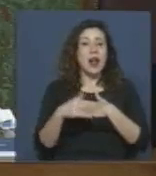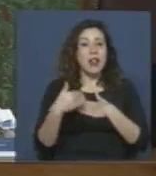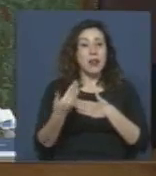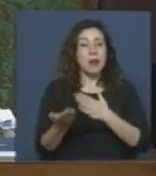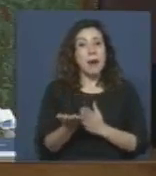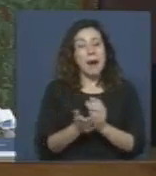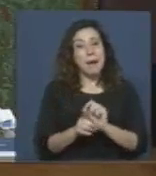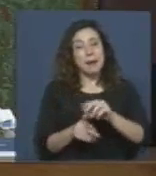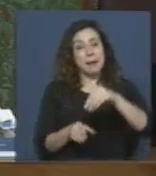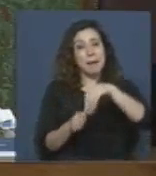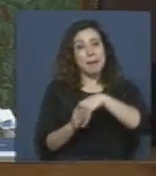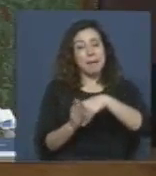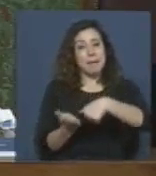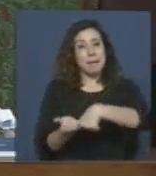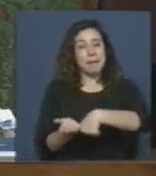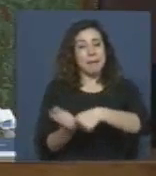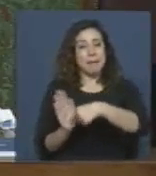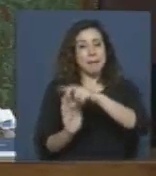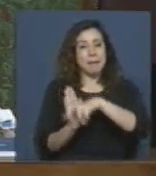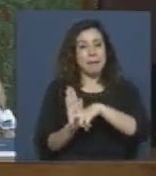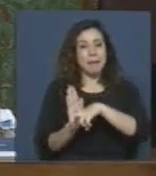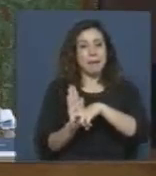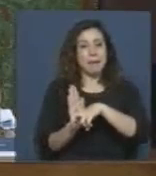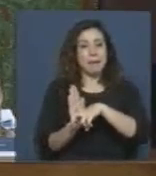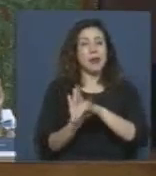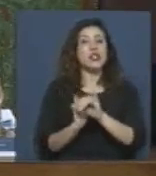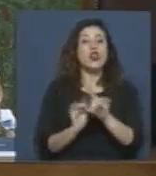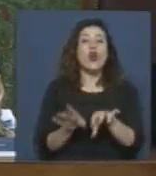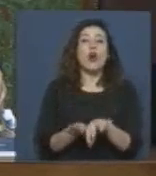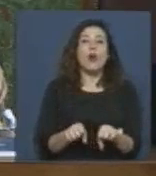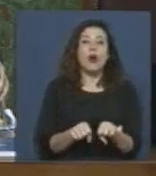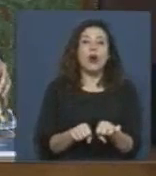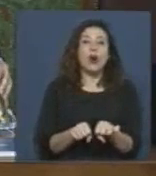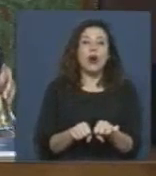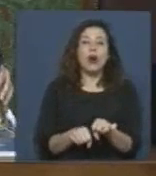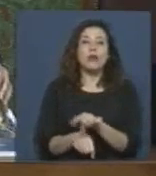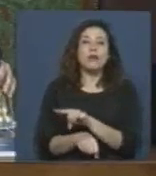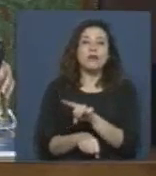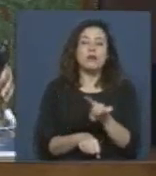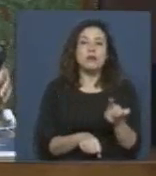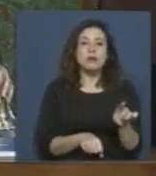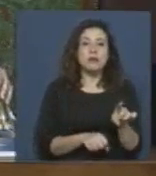pasar a la votación de este proyecto. ¿Habría acuerdo?